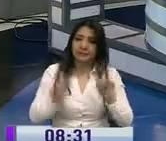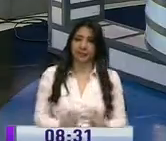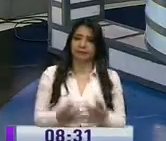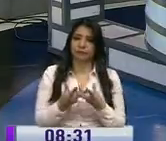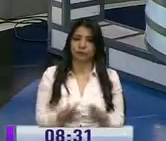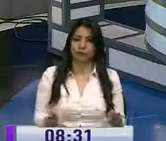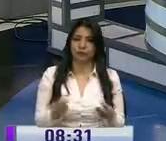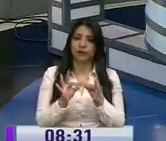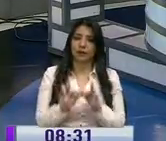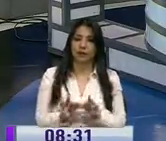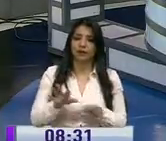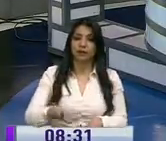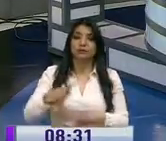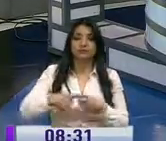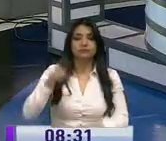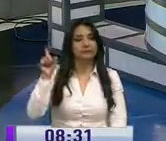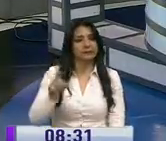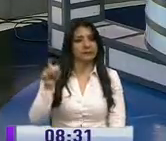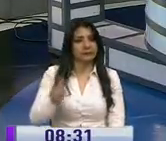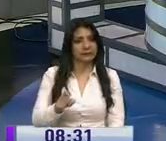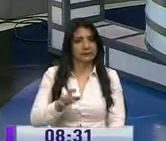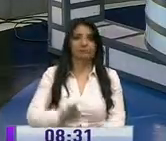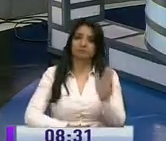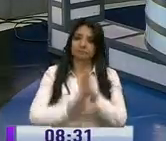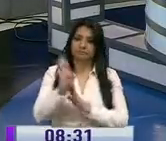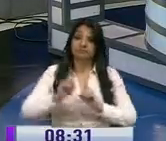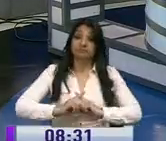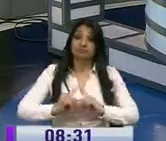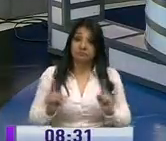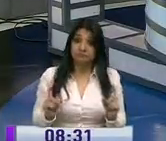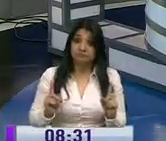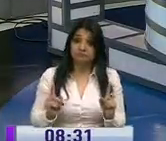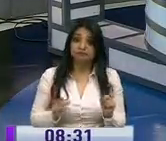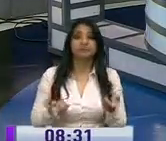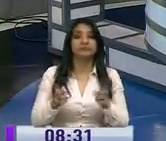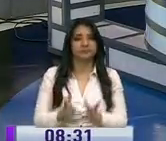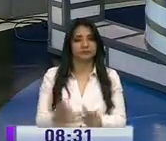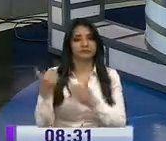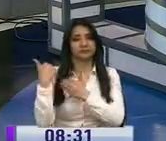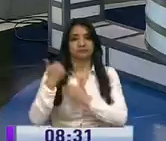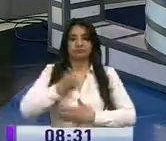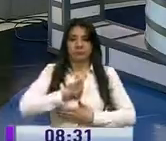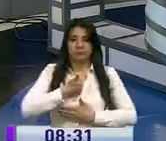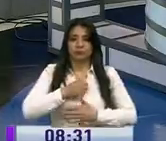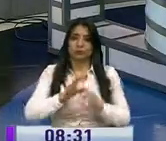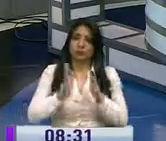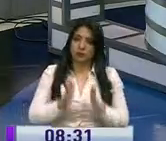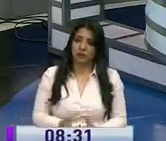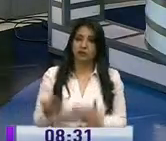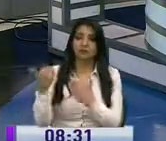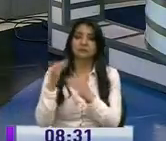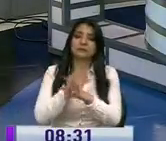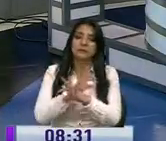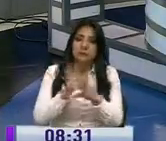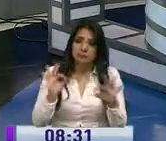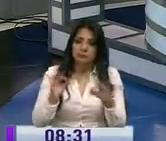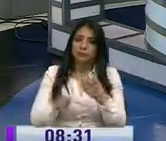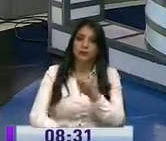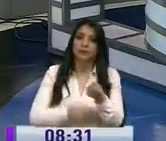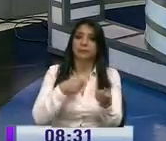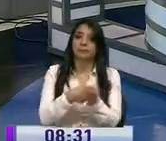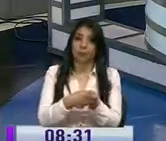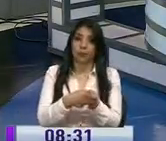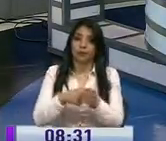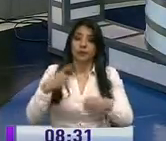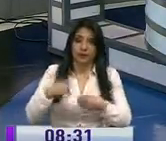de estos arreglos que necesita la ciudad por su desarrollo, pero también, como siempre repetimos, nosotros también como ciudadanos tenemos la responsabilidad de aportar